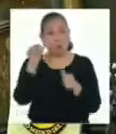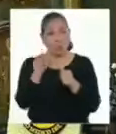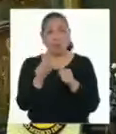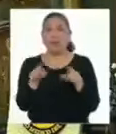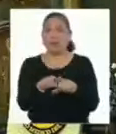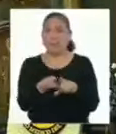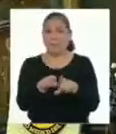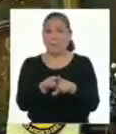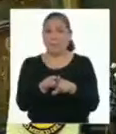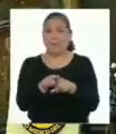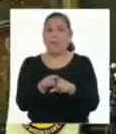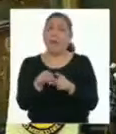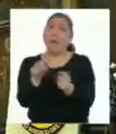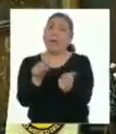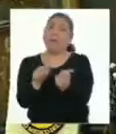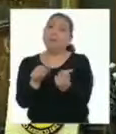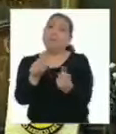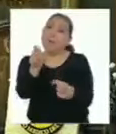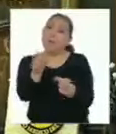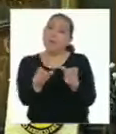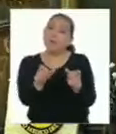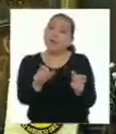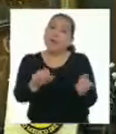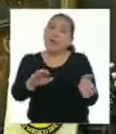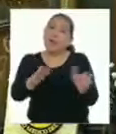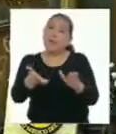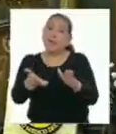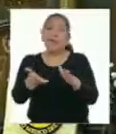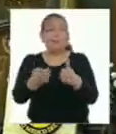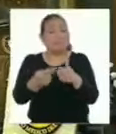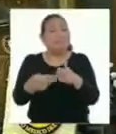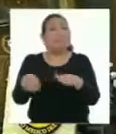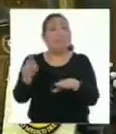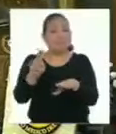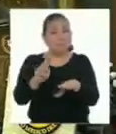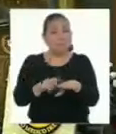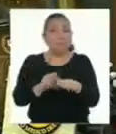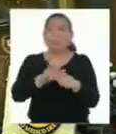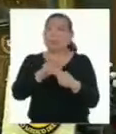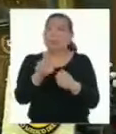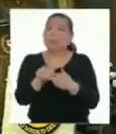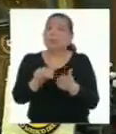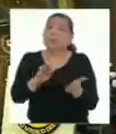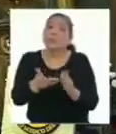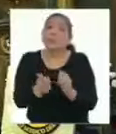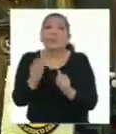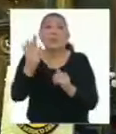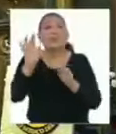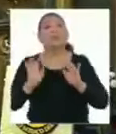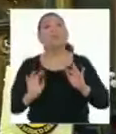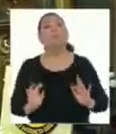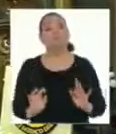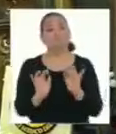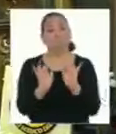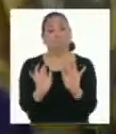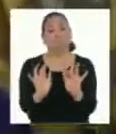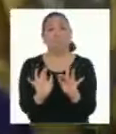Acuérdate también de nuestros hermanos que durmieron en la esperanza de la resurrección, de todos los que han muerto en tu